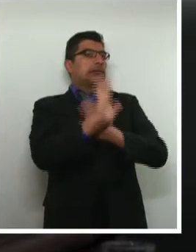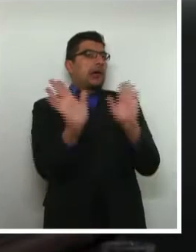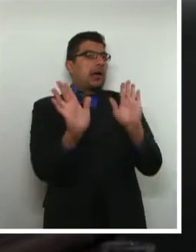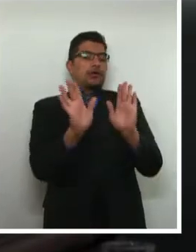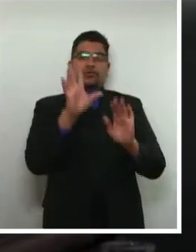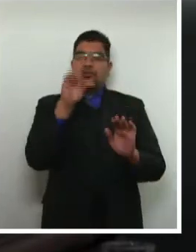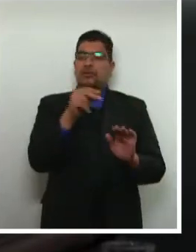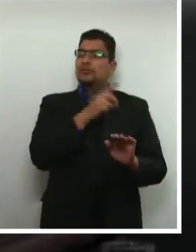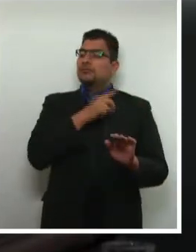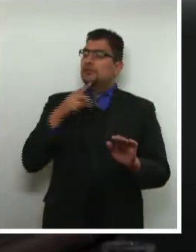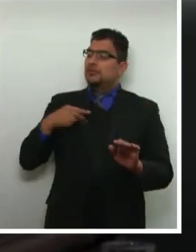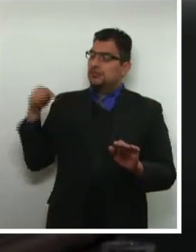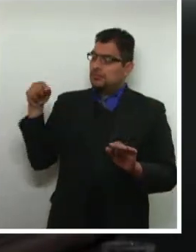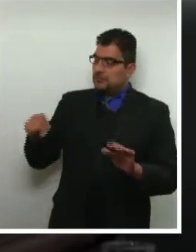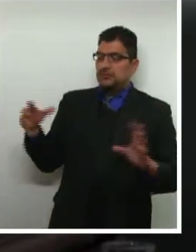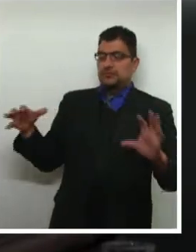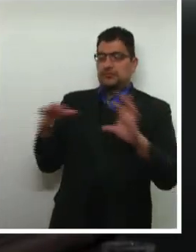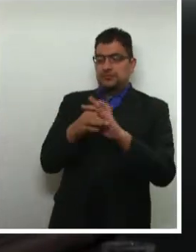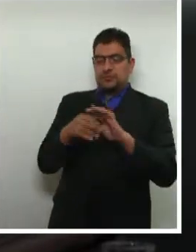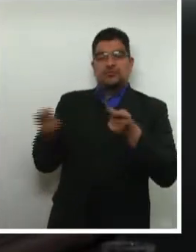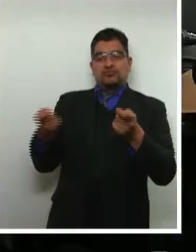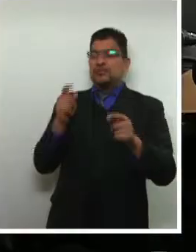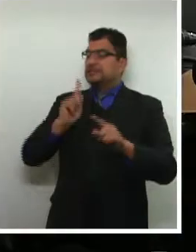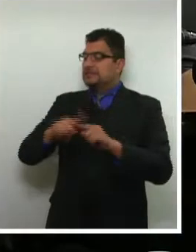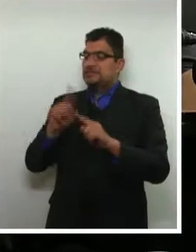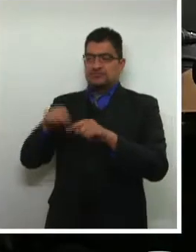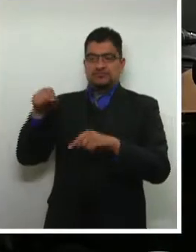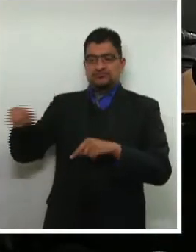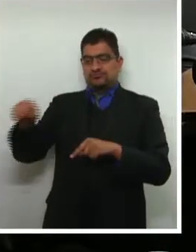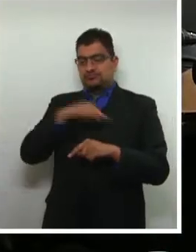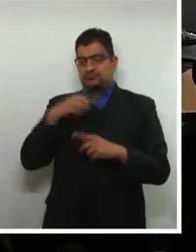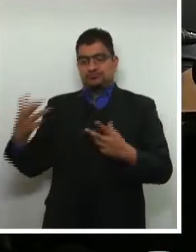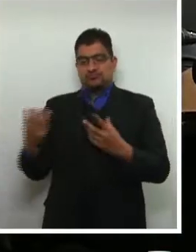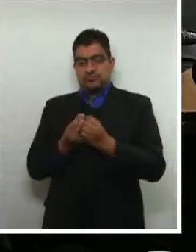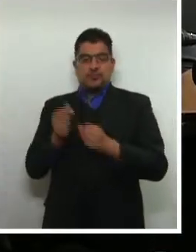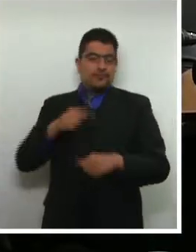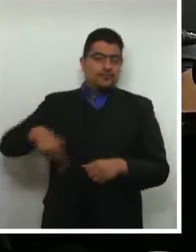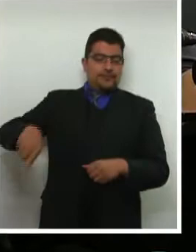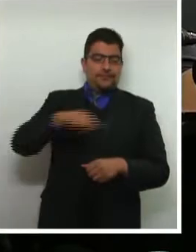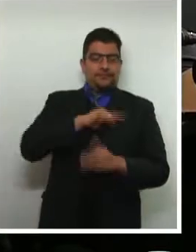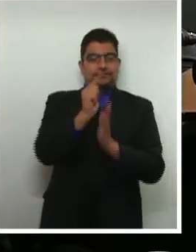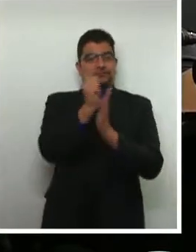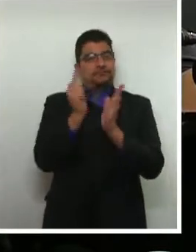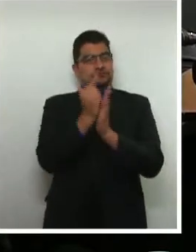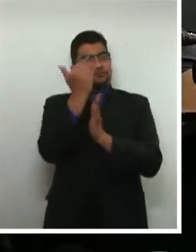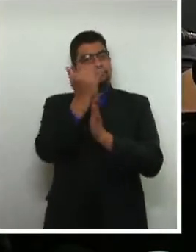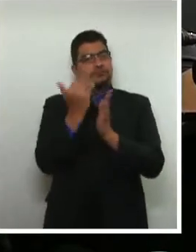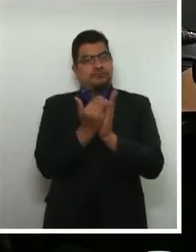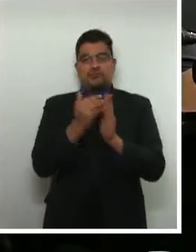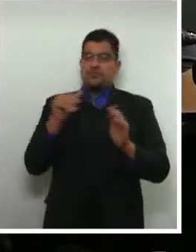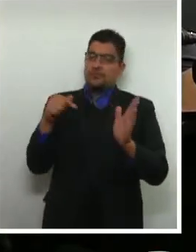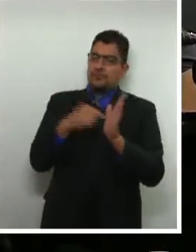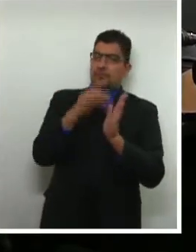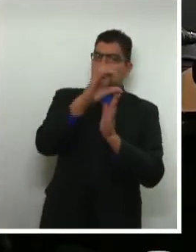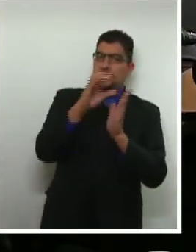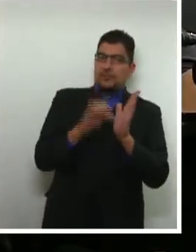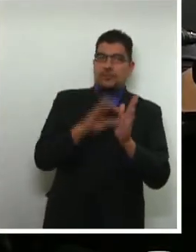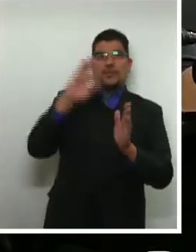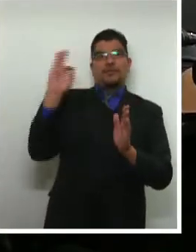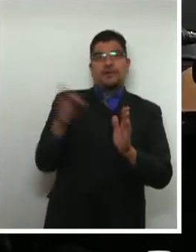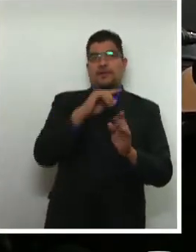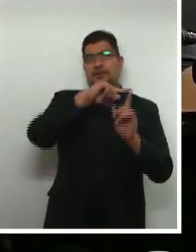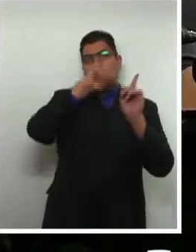sino que pasan por la coordinación que podamos tener en el conjunto de las leyes que desde la Constitución